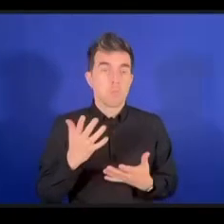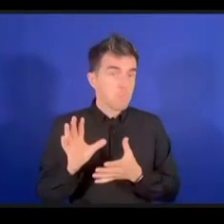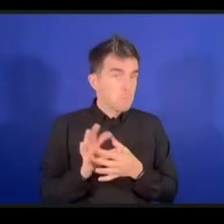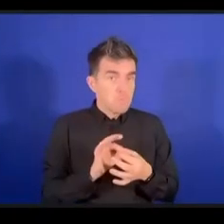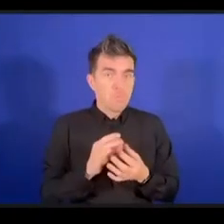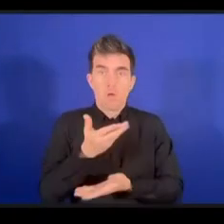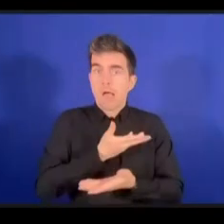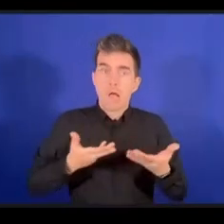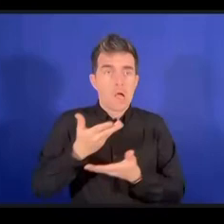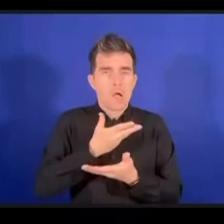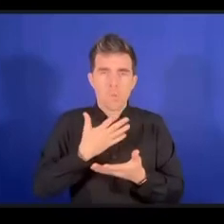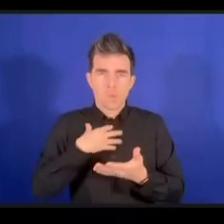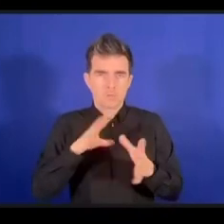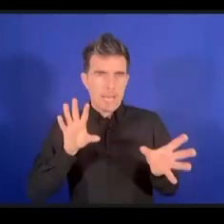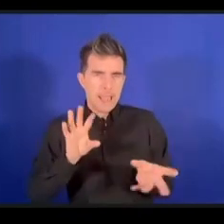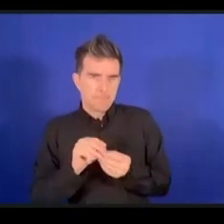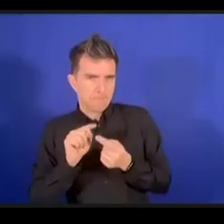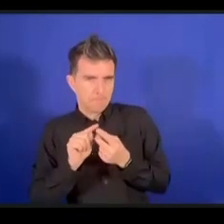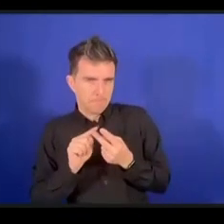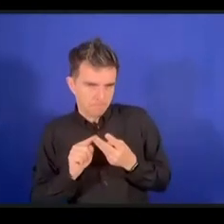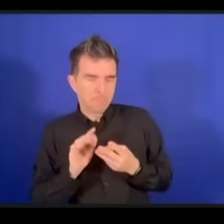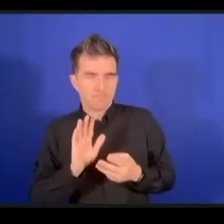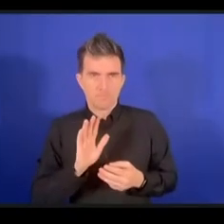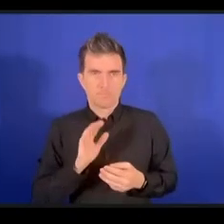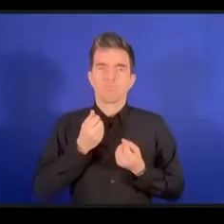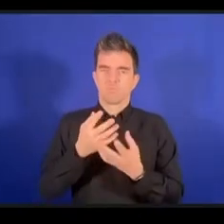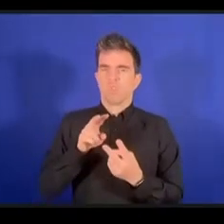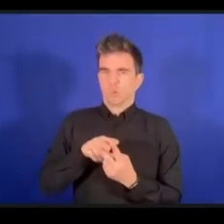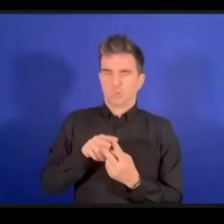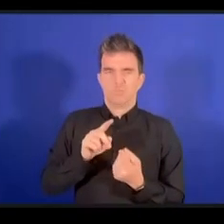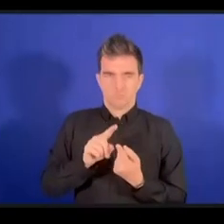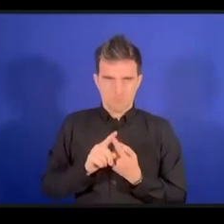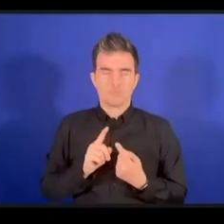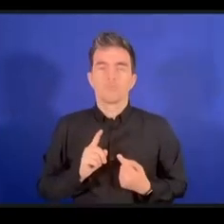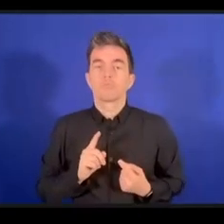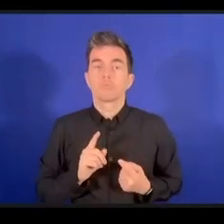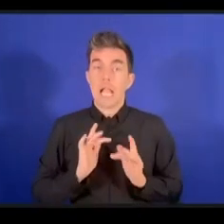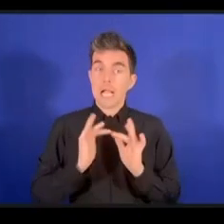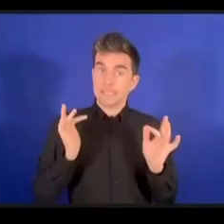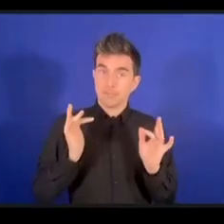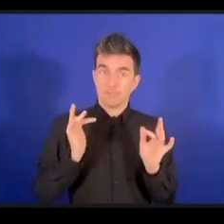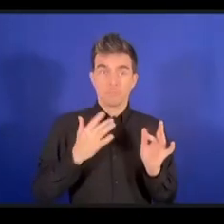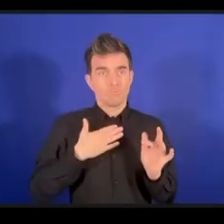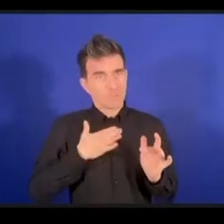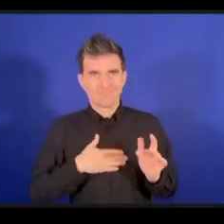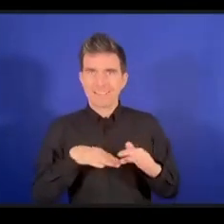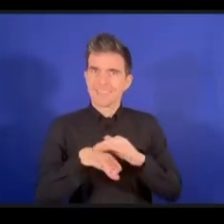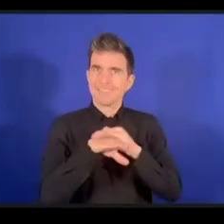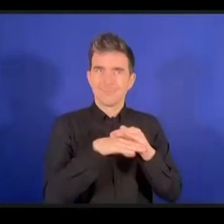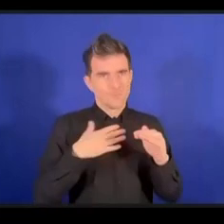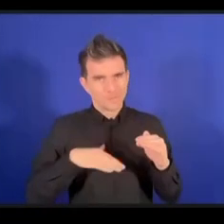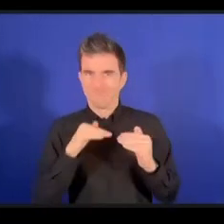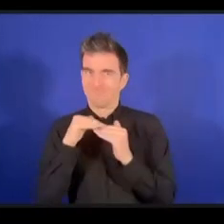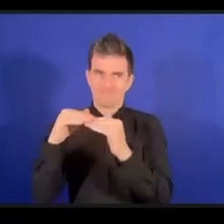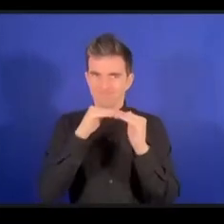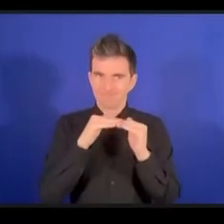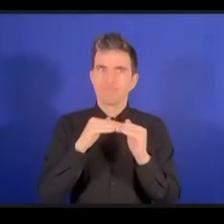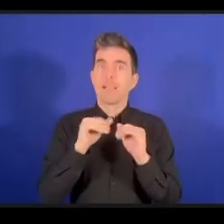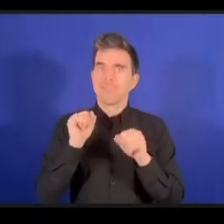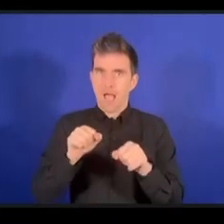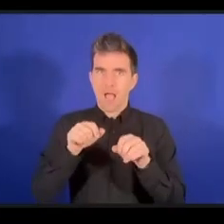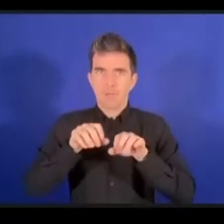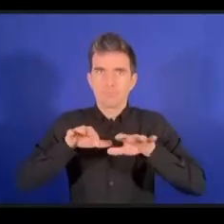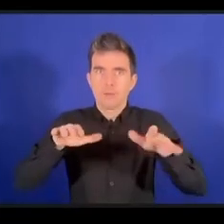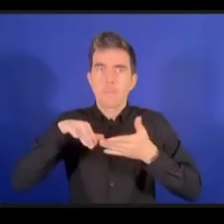conmigo el internet que queremos debe de ser accesible equitativo y debe de promover el desarrollo de capacidades pero también